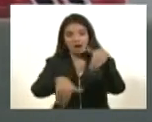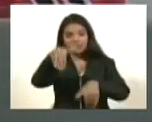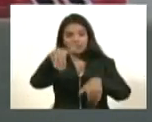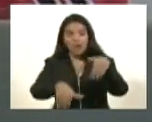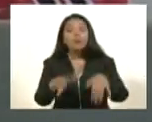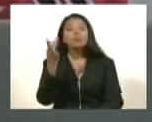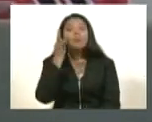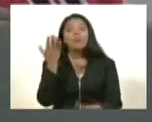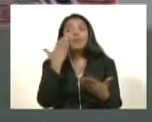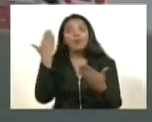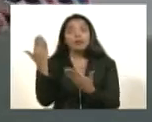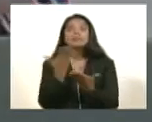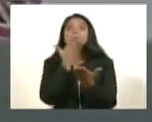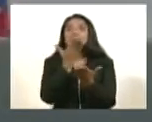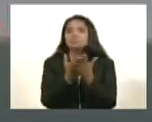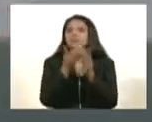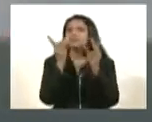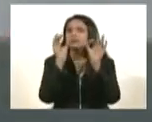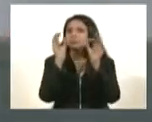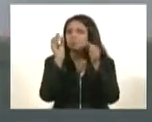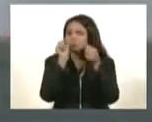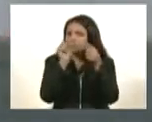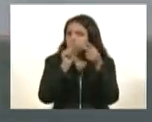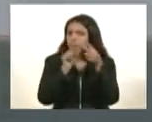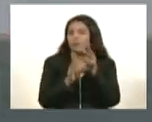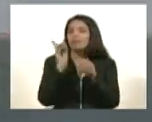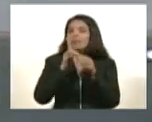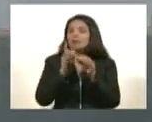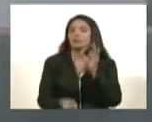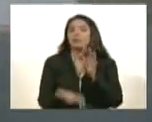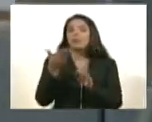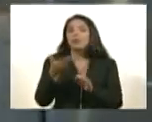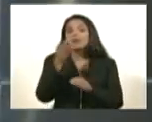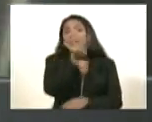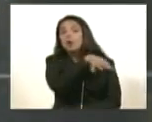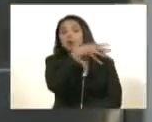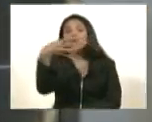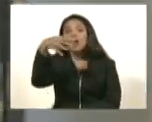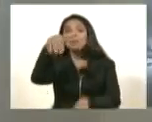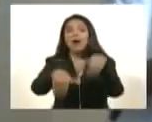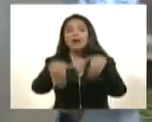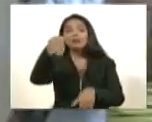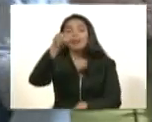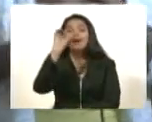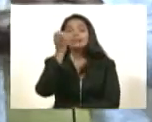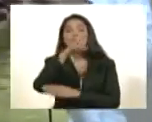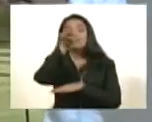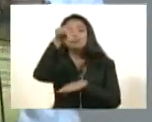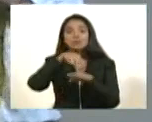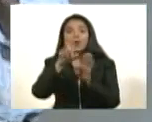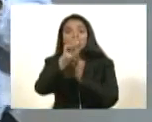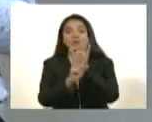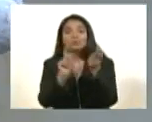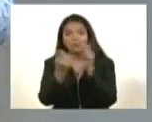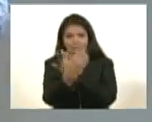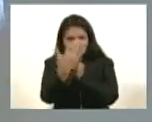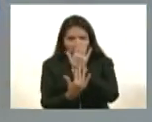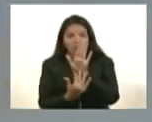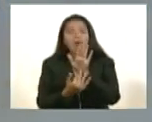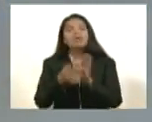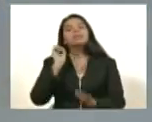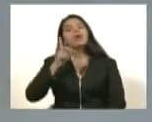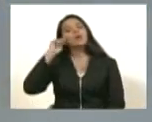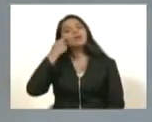quien aportaba datos específicos con respecto al cronograma electoral de la Asamblea Nacional Constituyente. Recordaba que